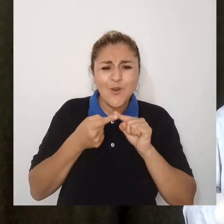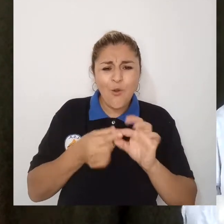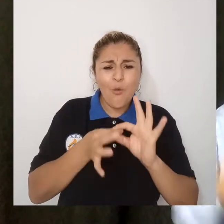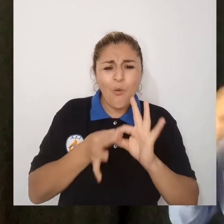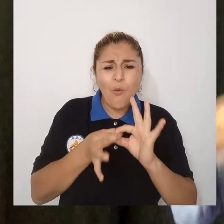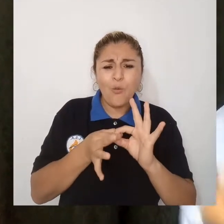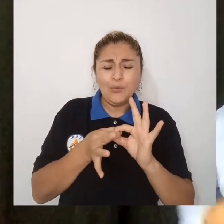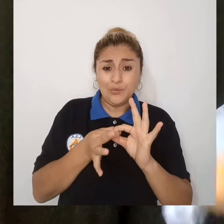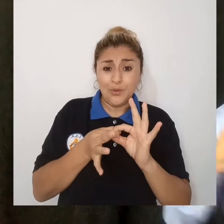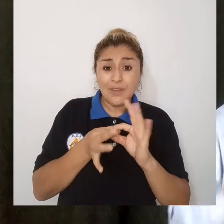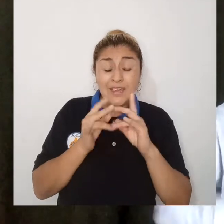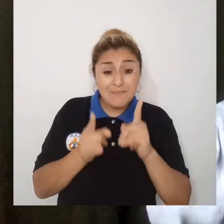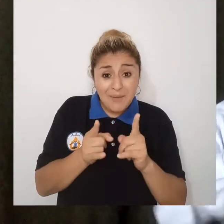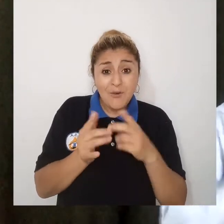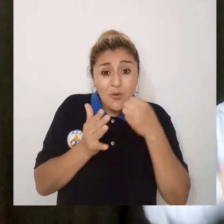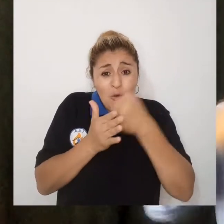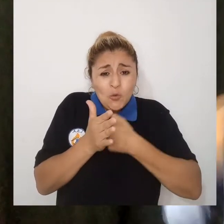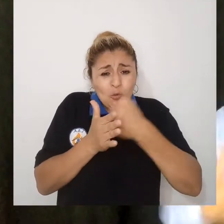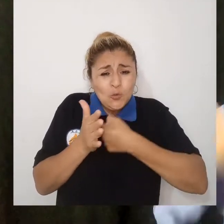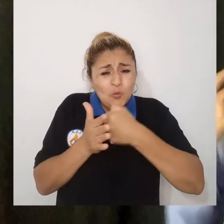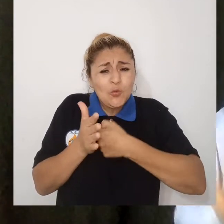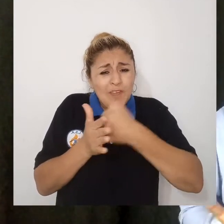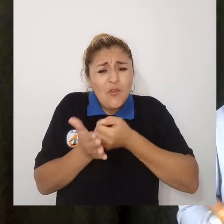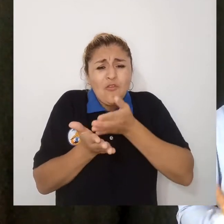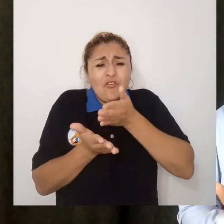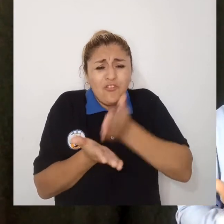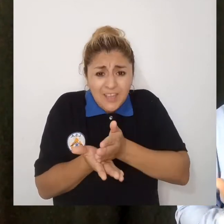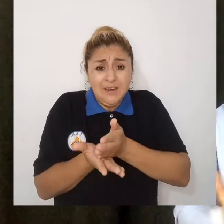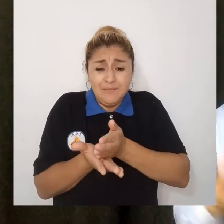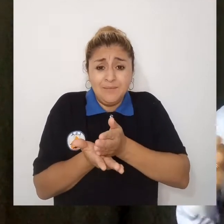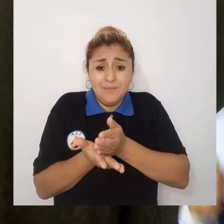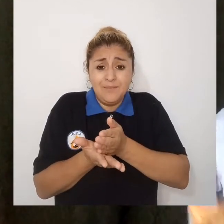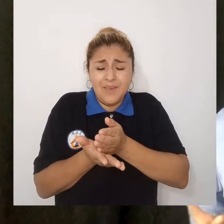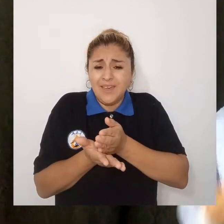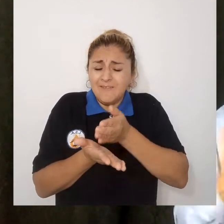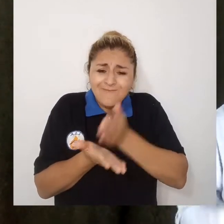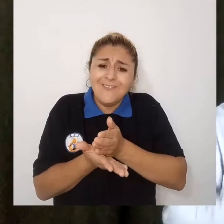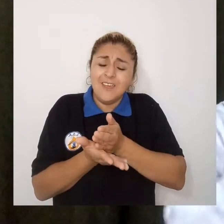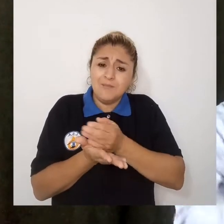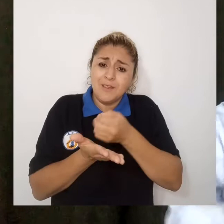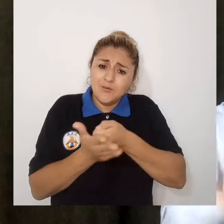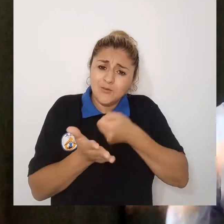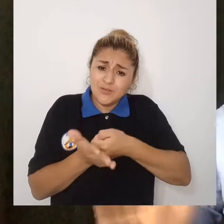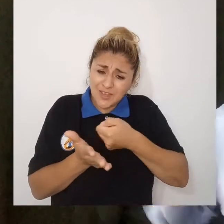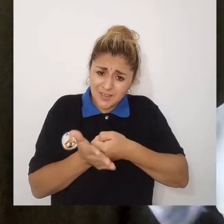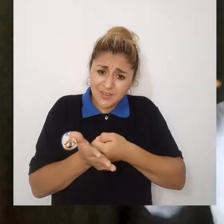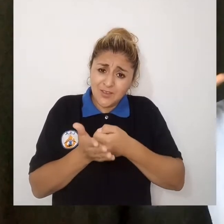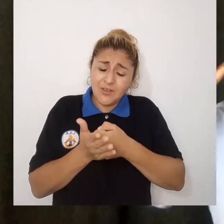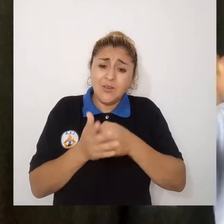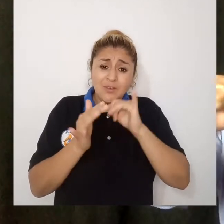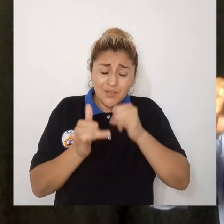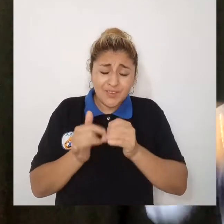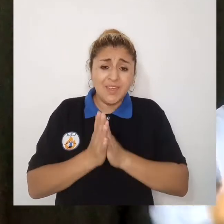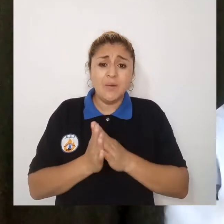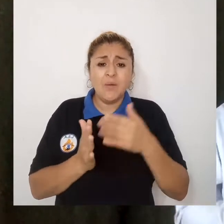y perseverando unánimes cada día en el templo y partiendo el pan en las casas comían juntos con